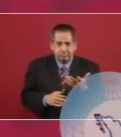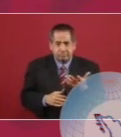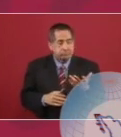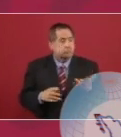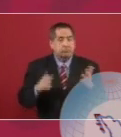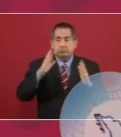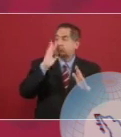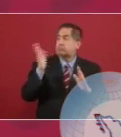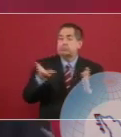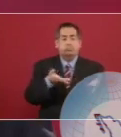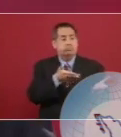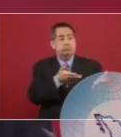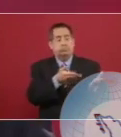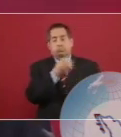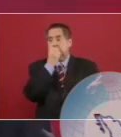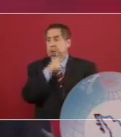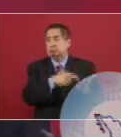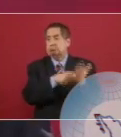de ejemplo.